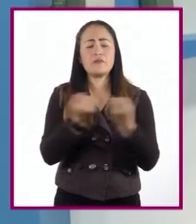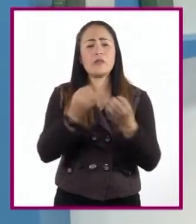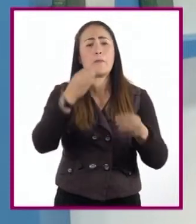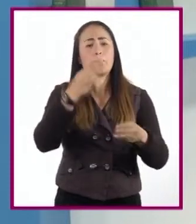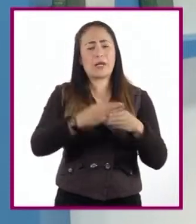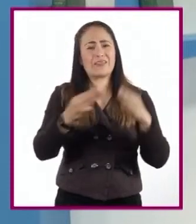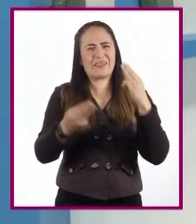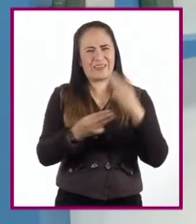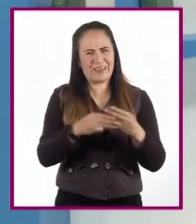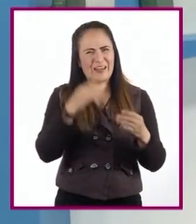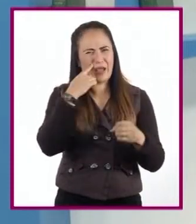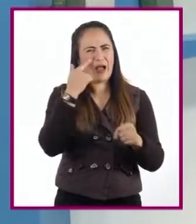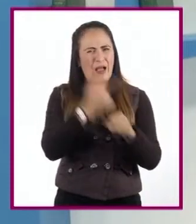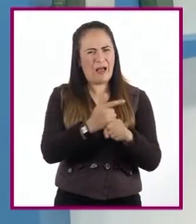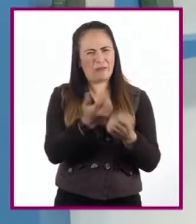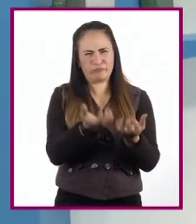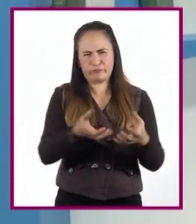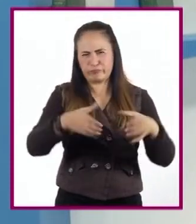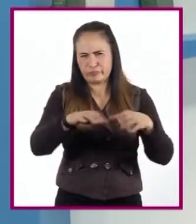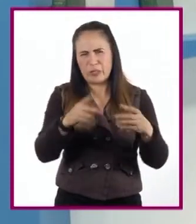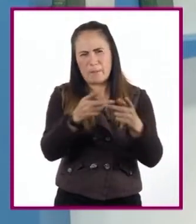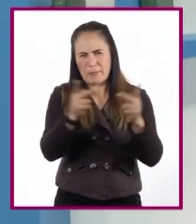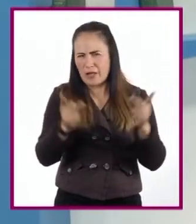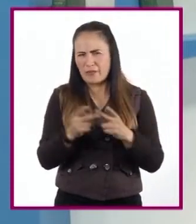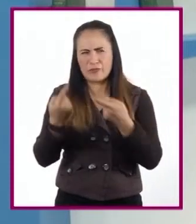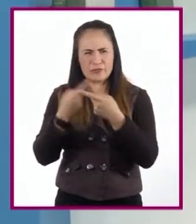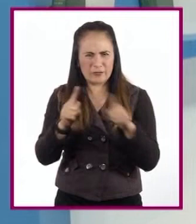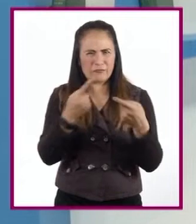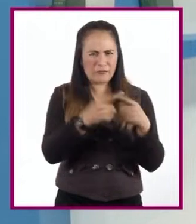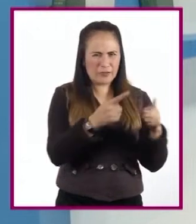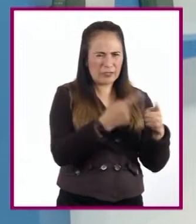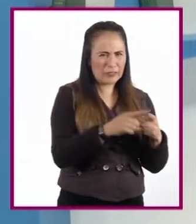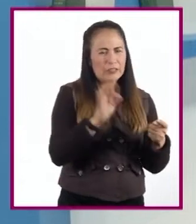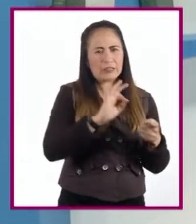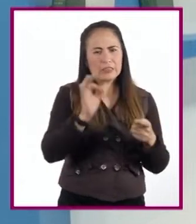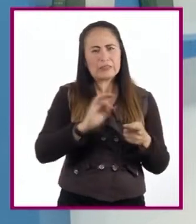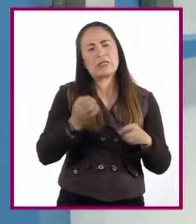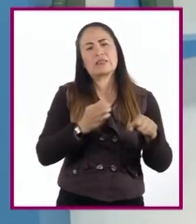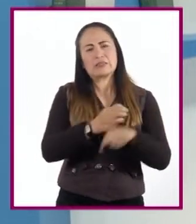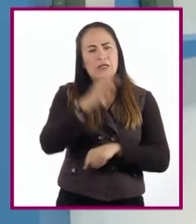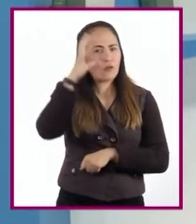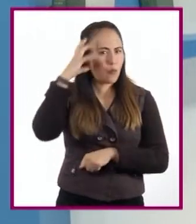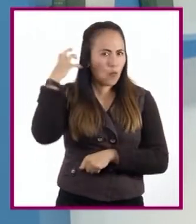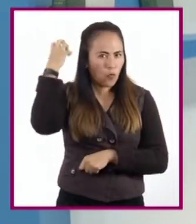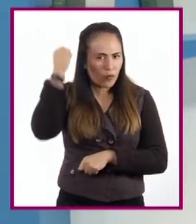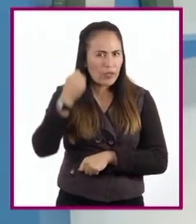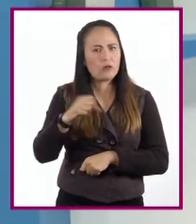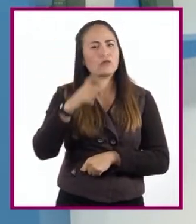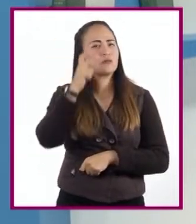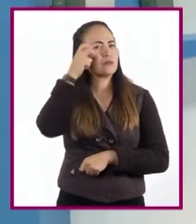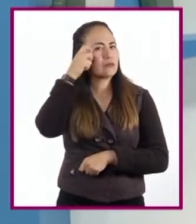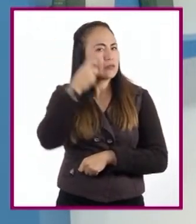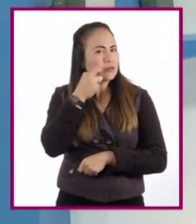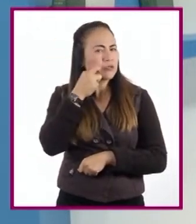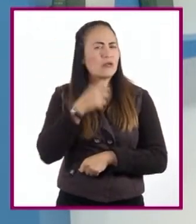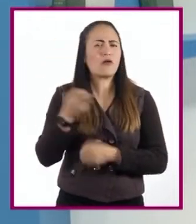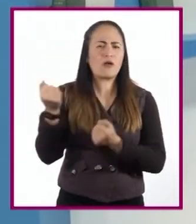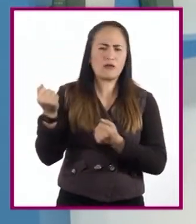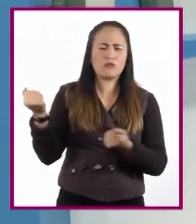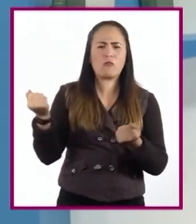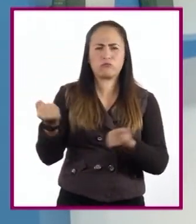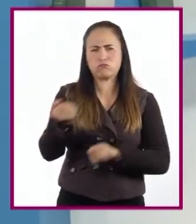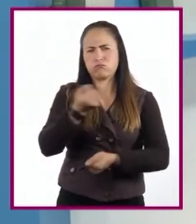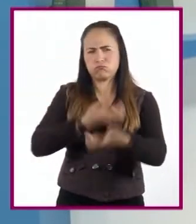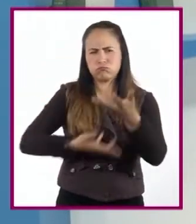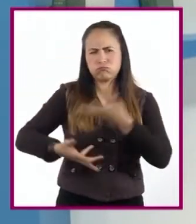cerámicos foráneos, tal vez provenientes de las regiones de Occidente, Morelos y Guerrero, dan cuenta de importantes flujos